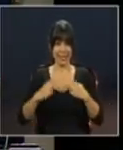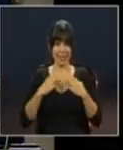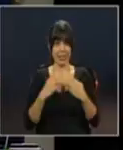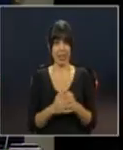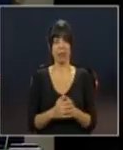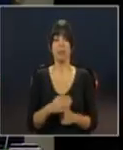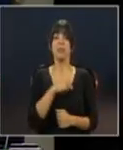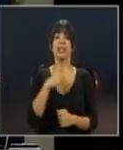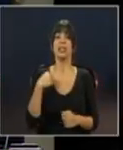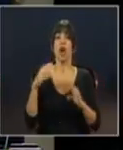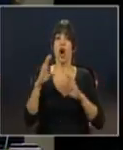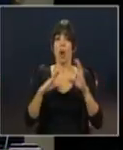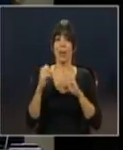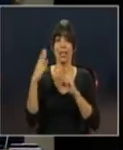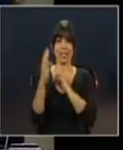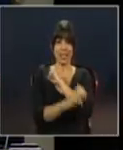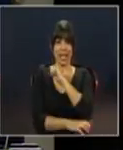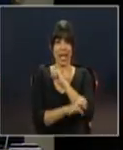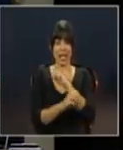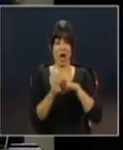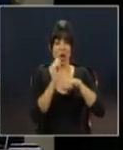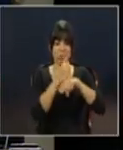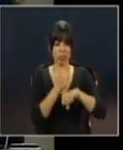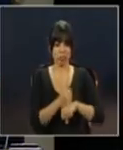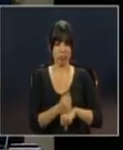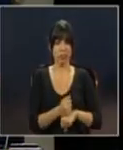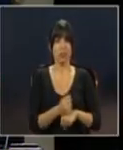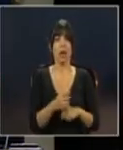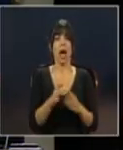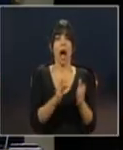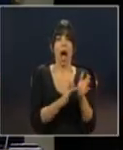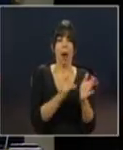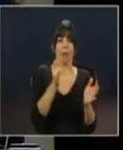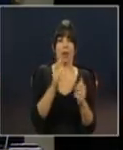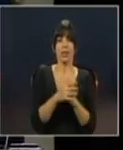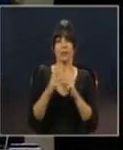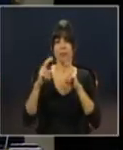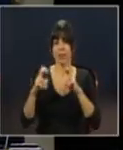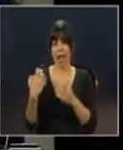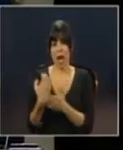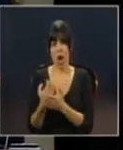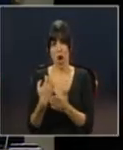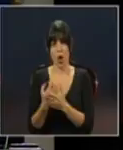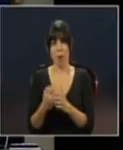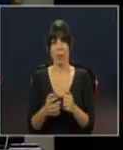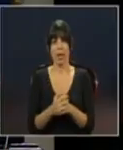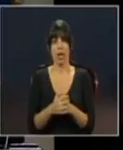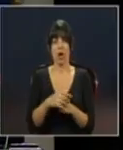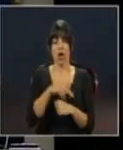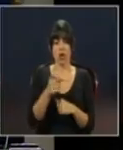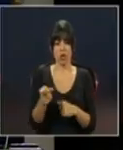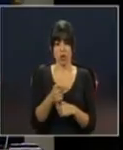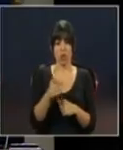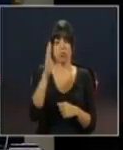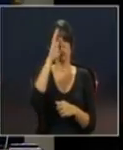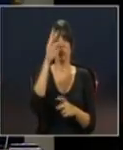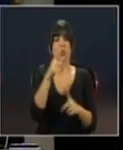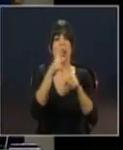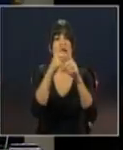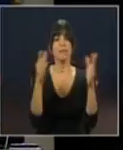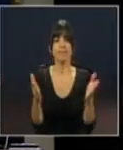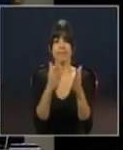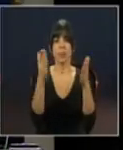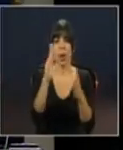Comercio Exterior creó las direcciones de aprovechamiento y de investigación y análisis económico, dirigidas a potenciar la